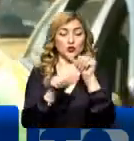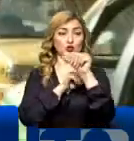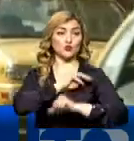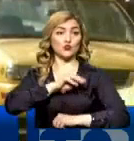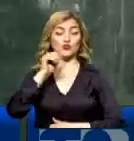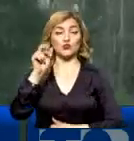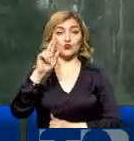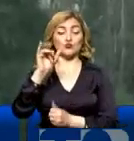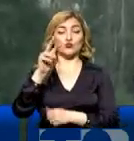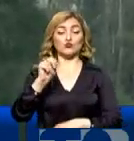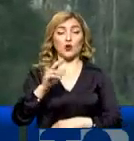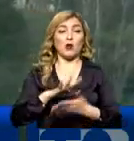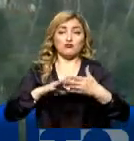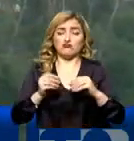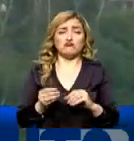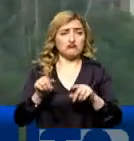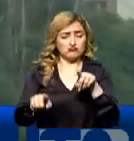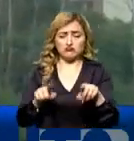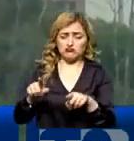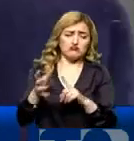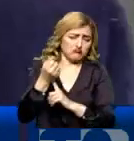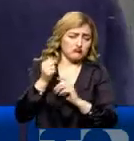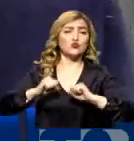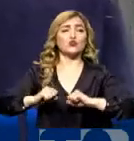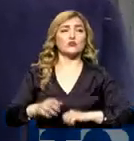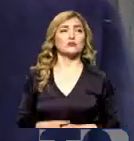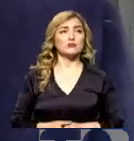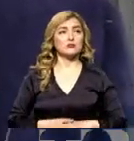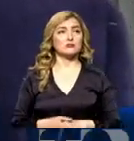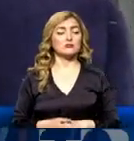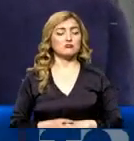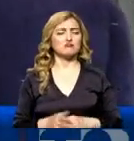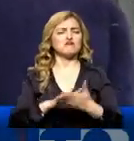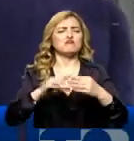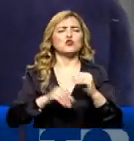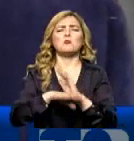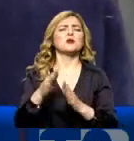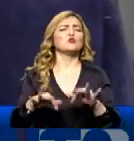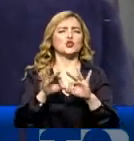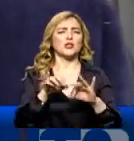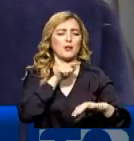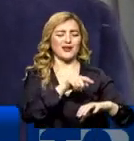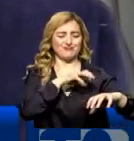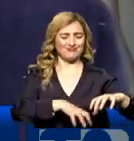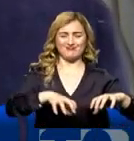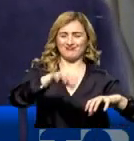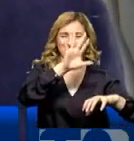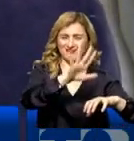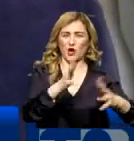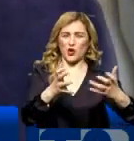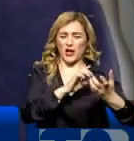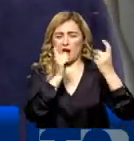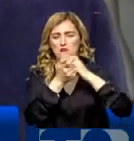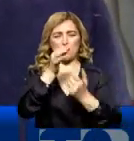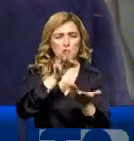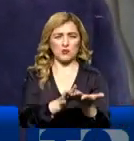hay otras alternativas para cumplir con estos anhelos. A mí me parece que la salida más importante, y que no sería exclusivamente para